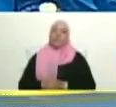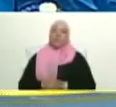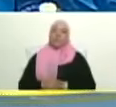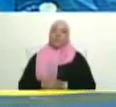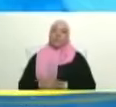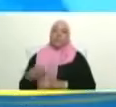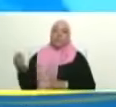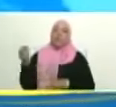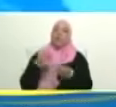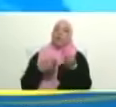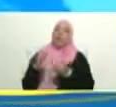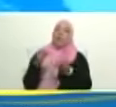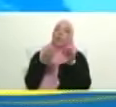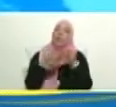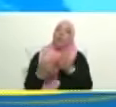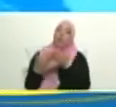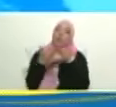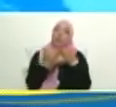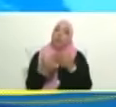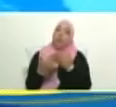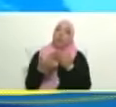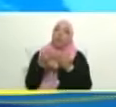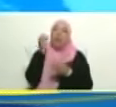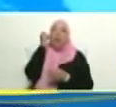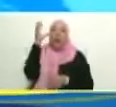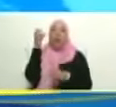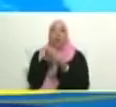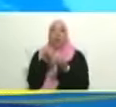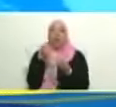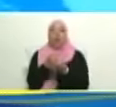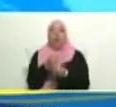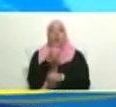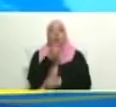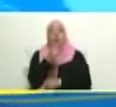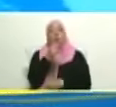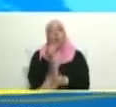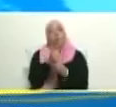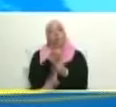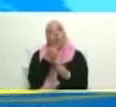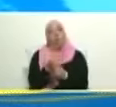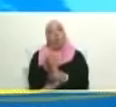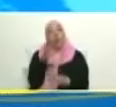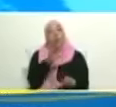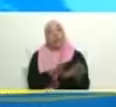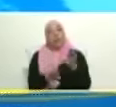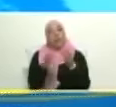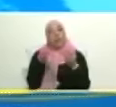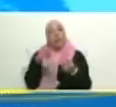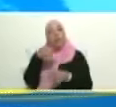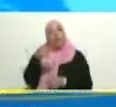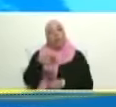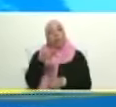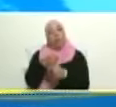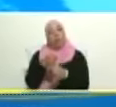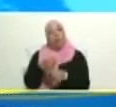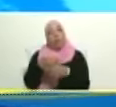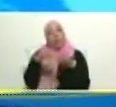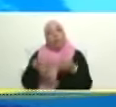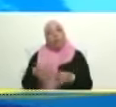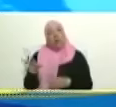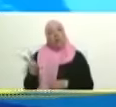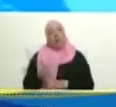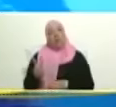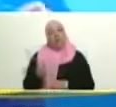Cada vértice está estudiado y forma parte de una doctrina científica de la policía y la seguridad de